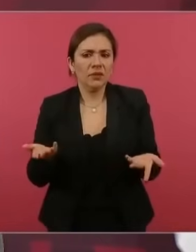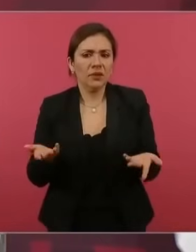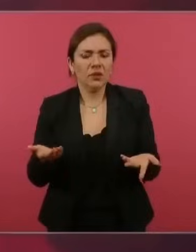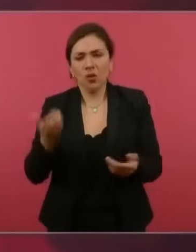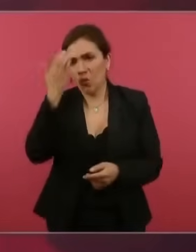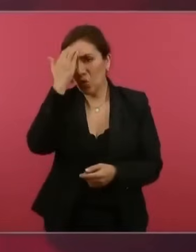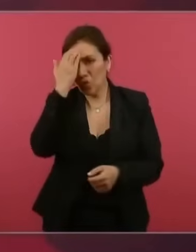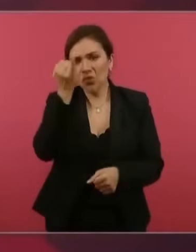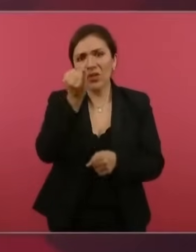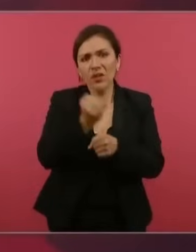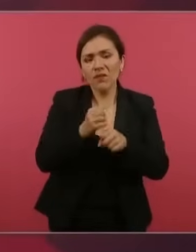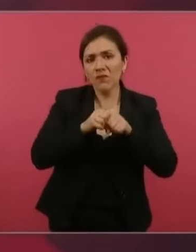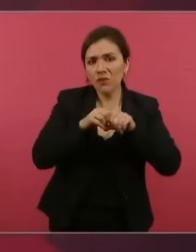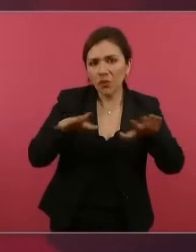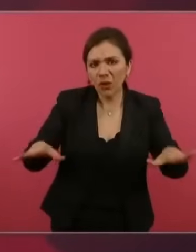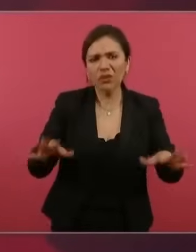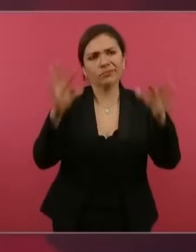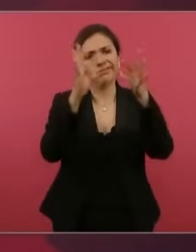informar.